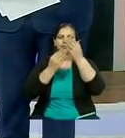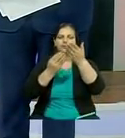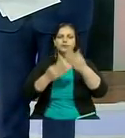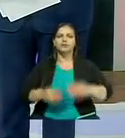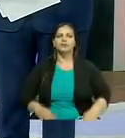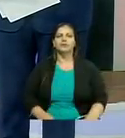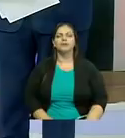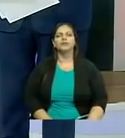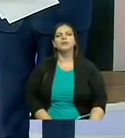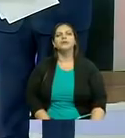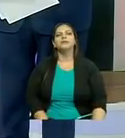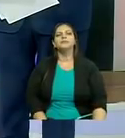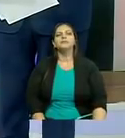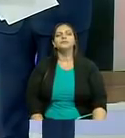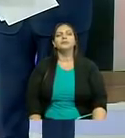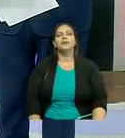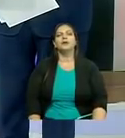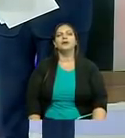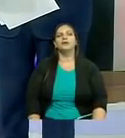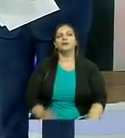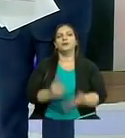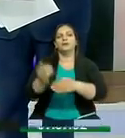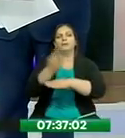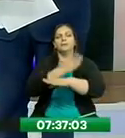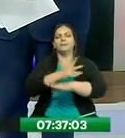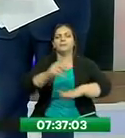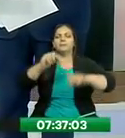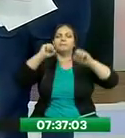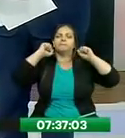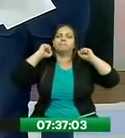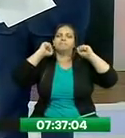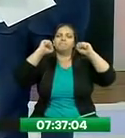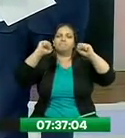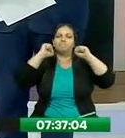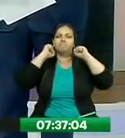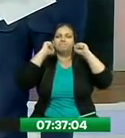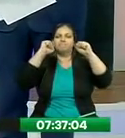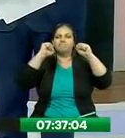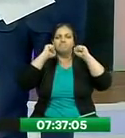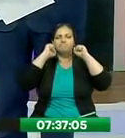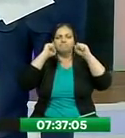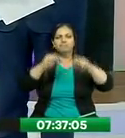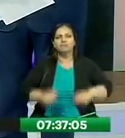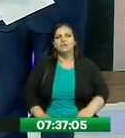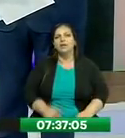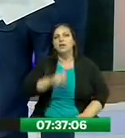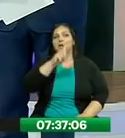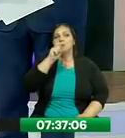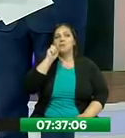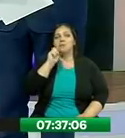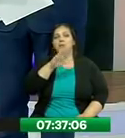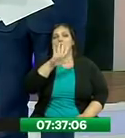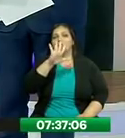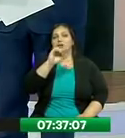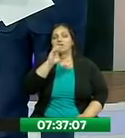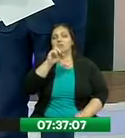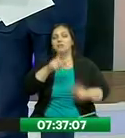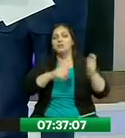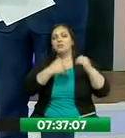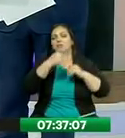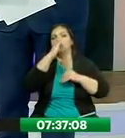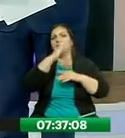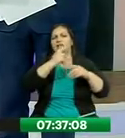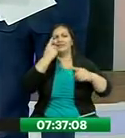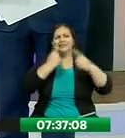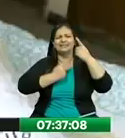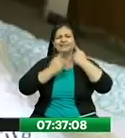nivel nacional. De estos, 435 son agentes de la policía. El mayor número se presentó en Quito. Veamos.